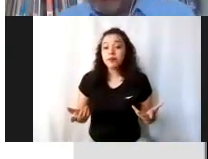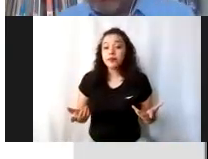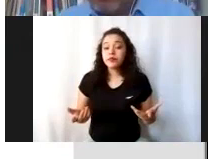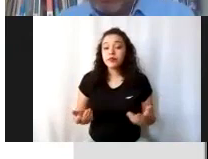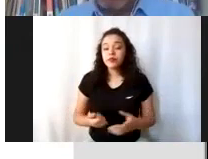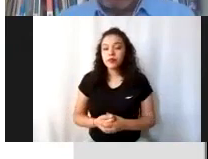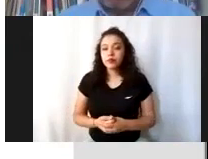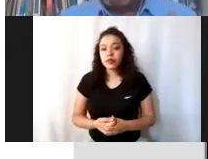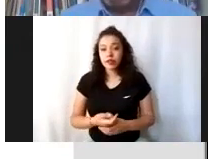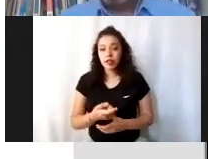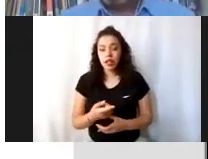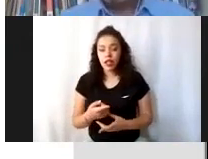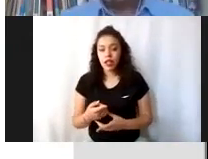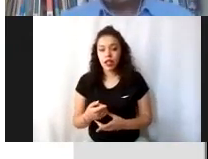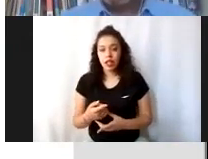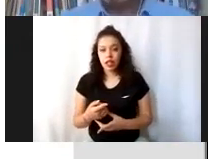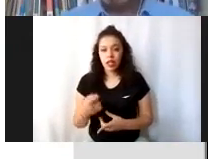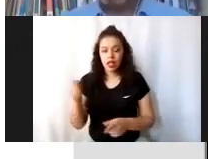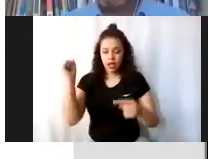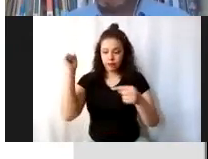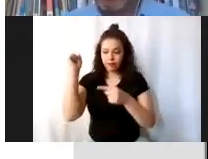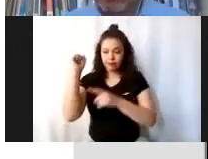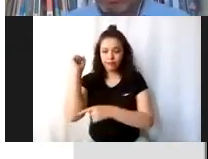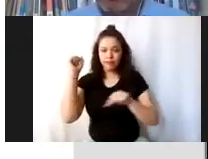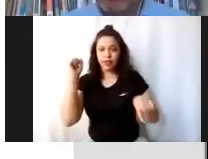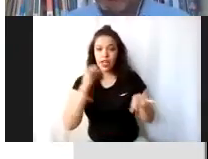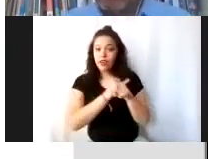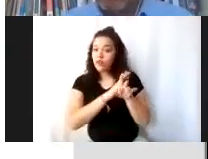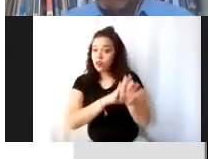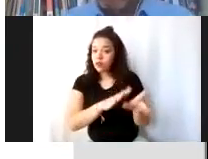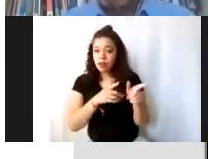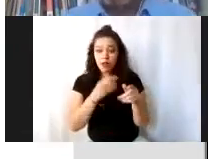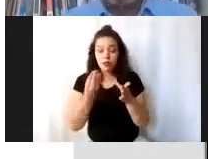El feto, la persona en formación, sigue teniendo datos personales.